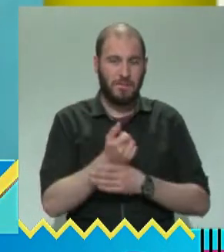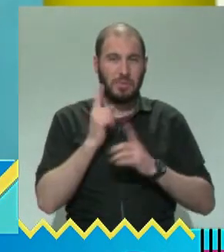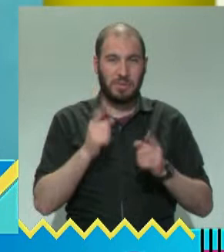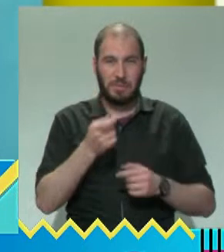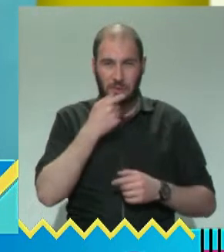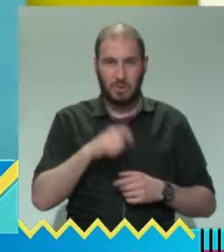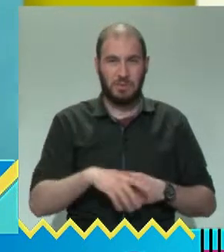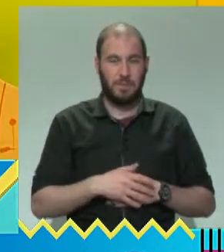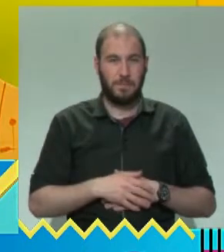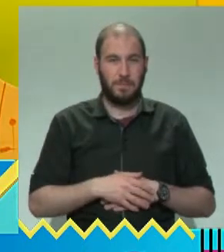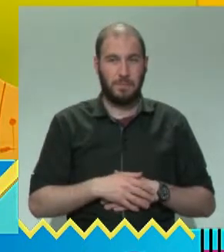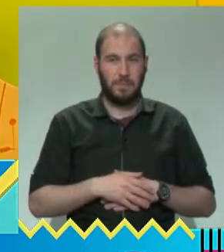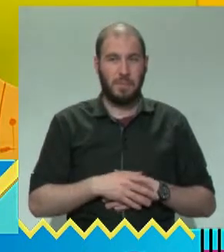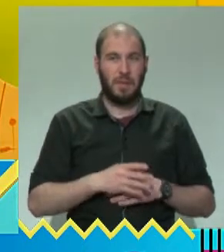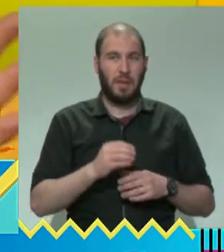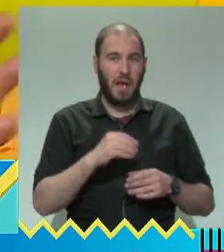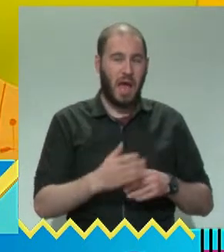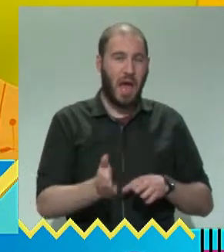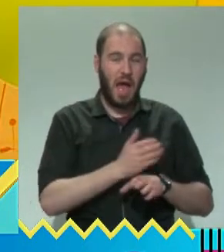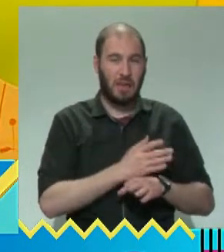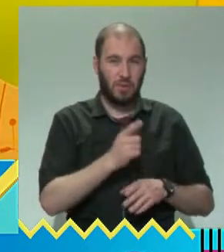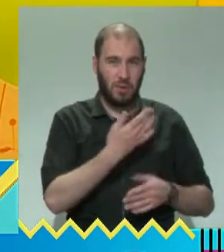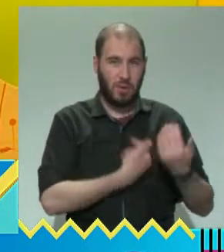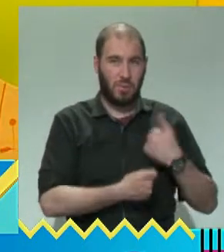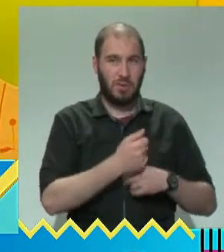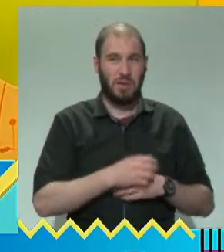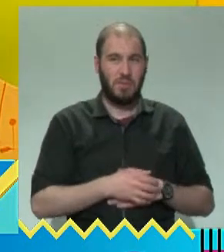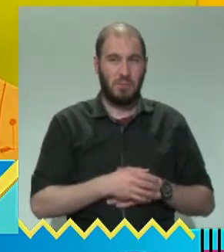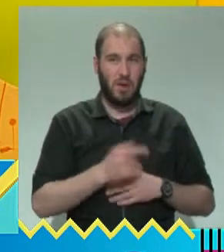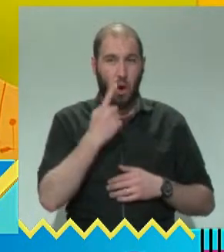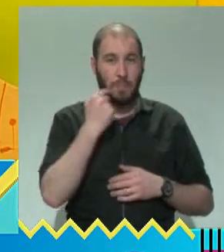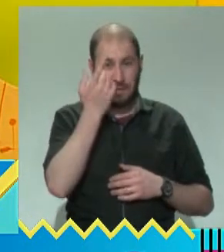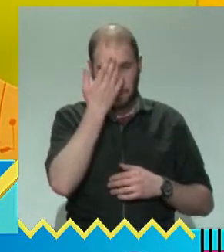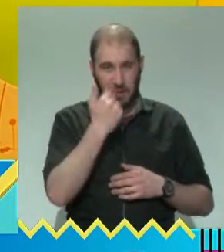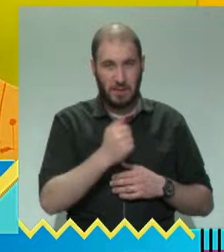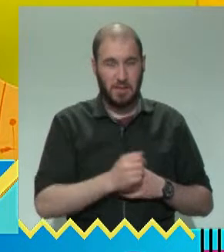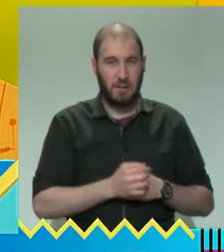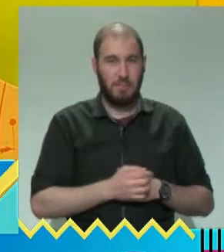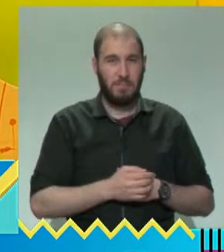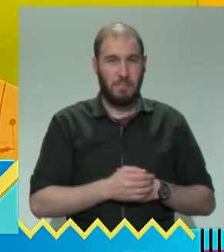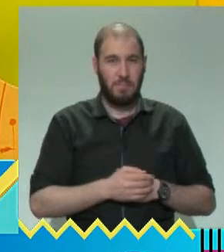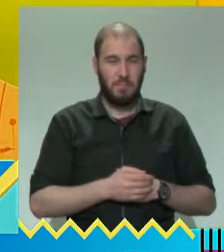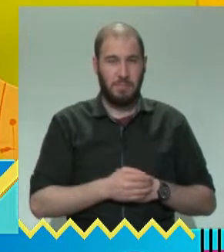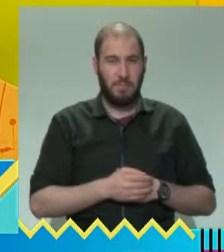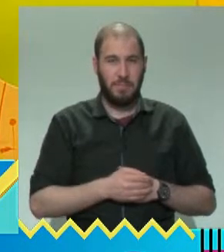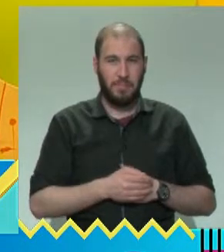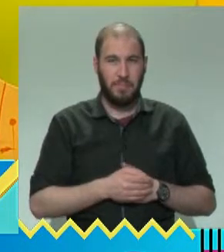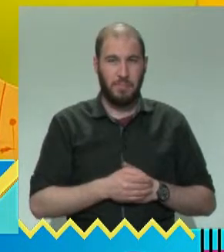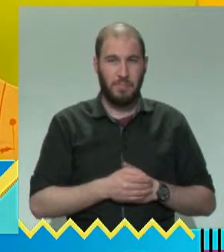provincia de Mendoza, claro, ¿no? Exactamente, es parte que es anterior a lo que usted estuvo mencionando. El General San Martín fue el que cuando estuvo